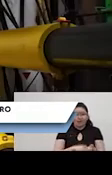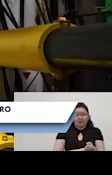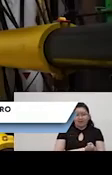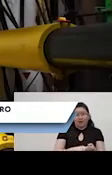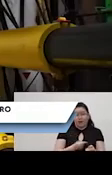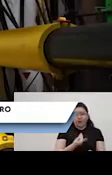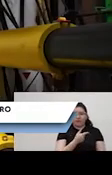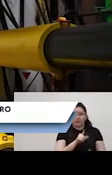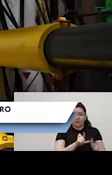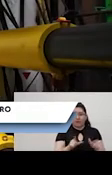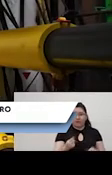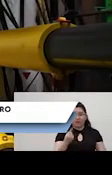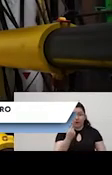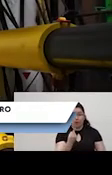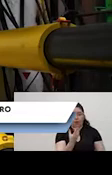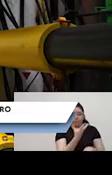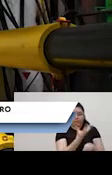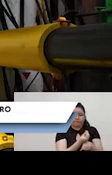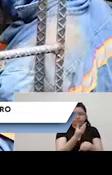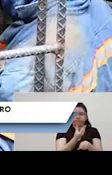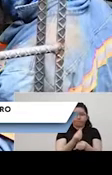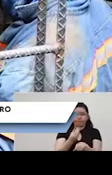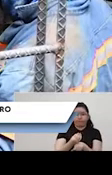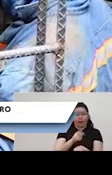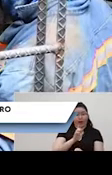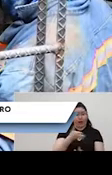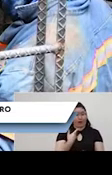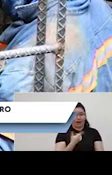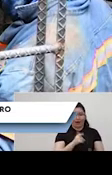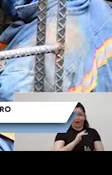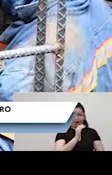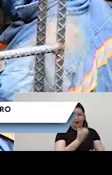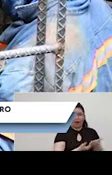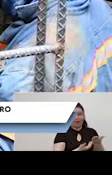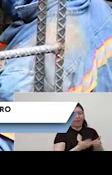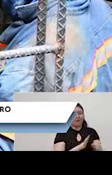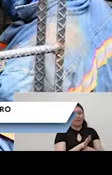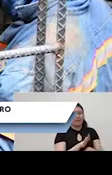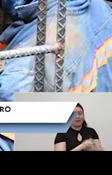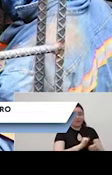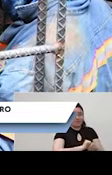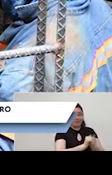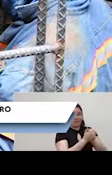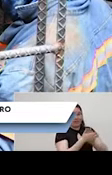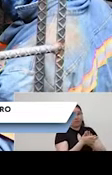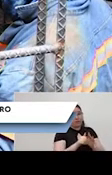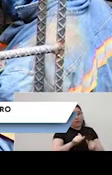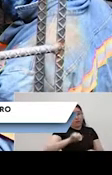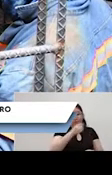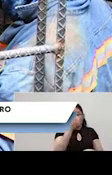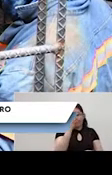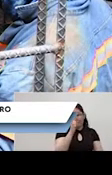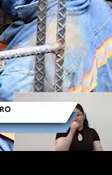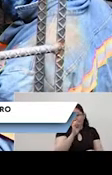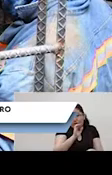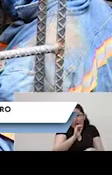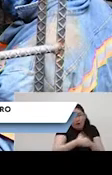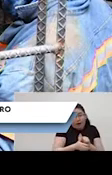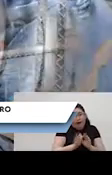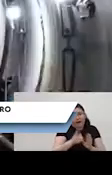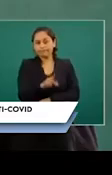recorridos emergentes con 240 unidades de camiones de rtp y 537 unidades de transporte concesionado